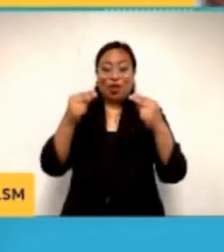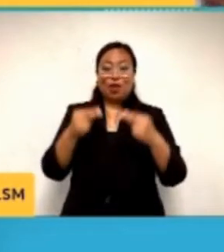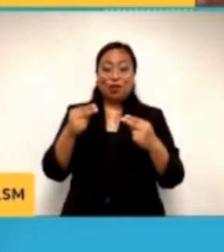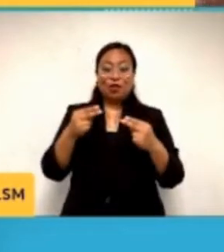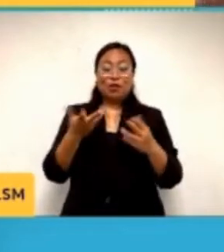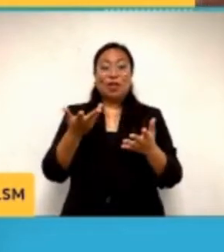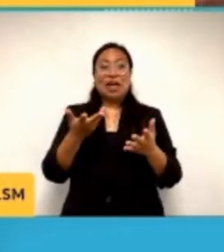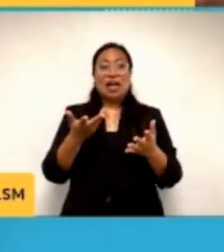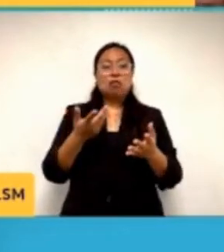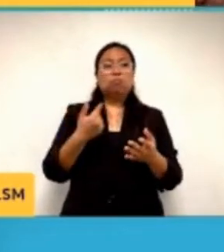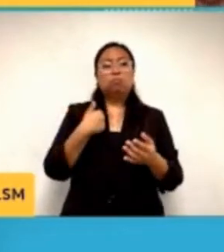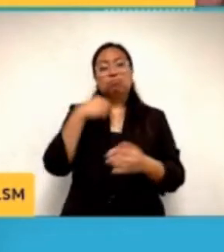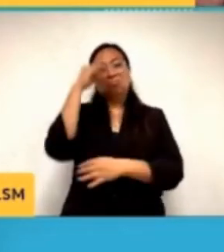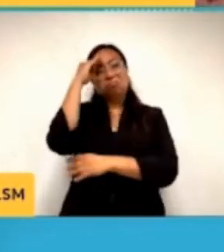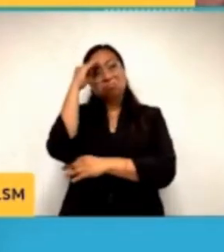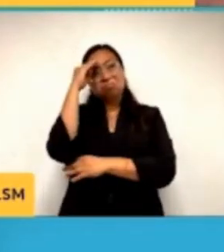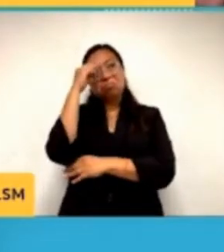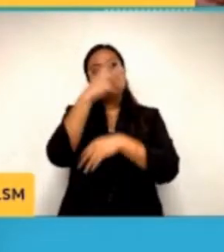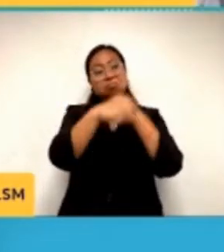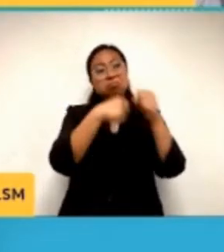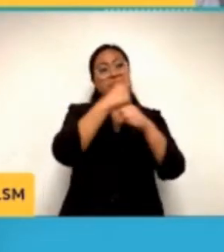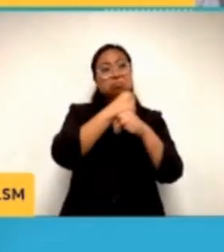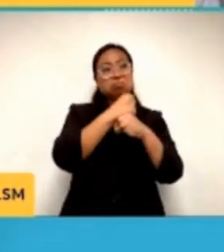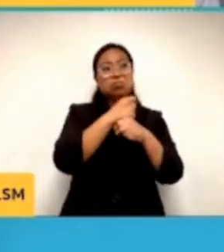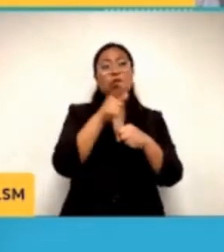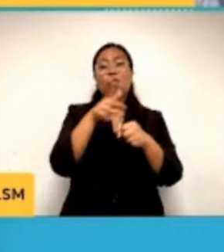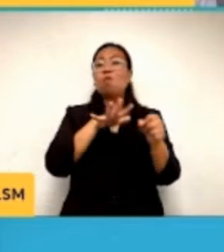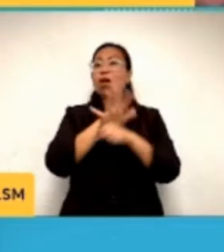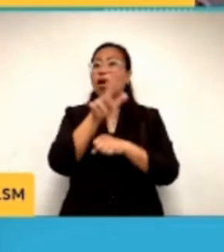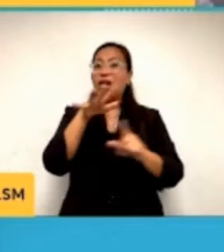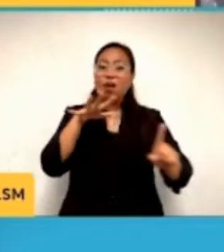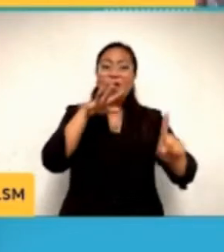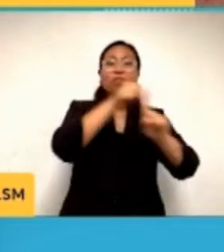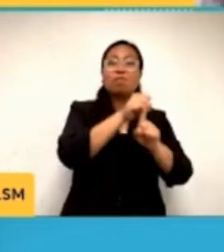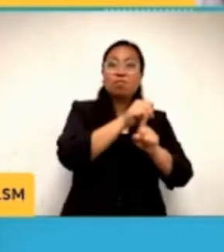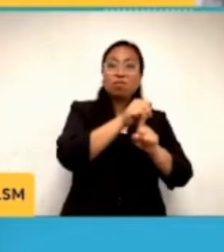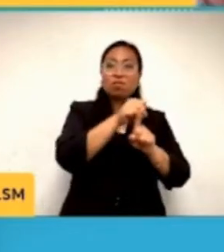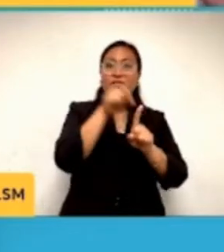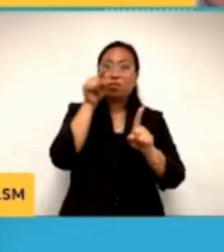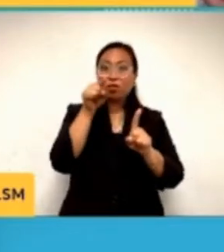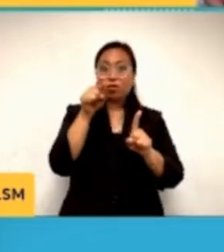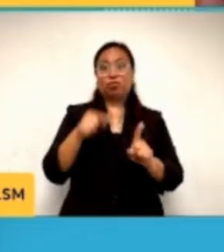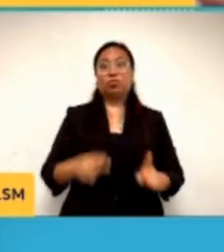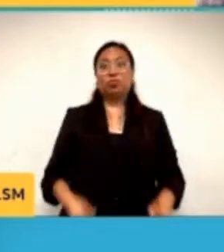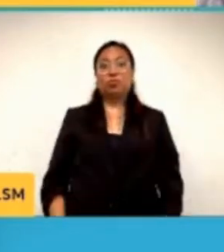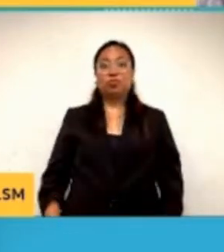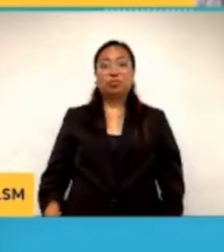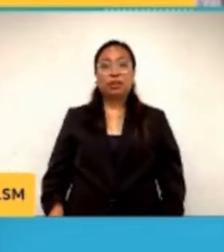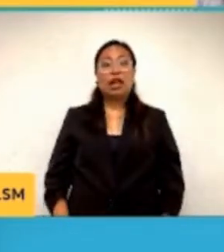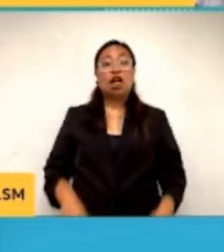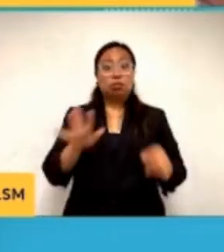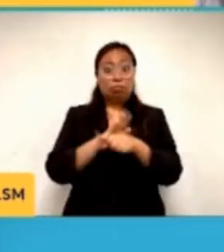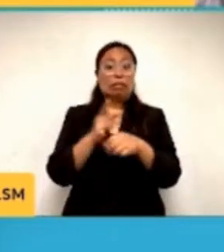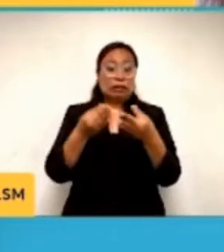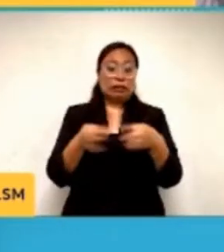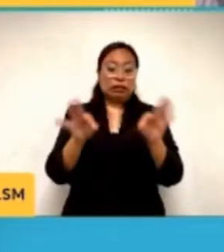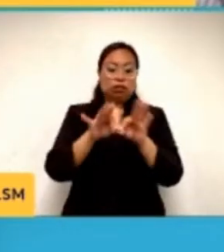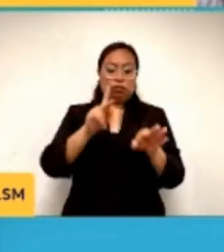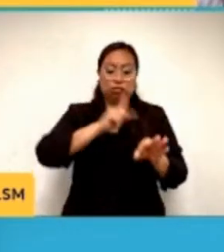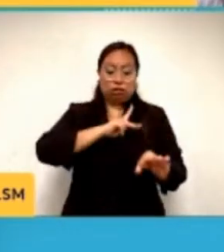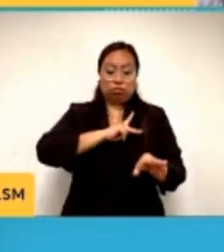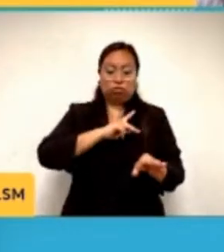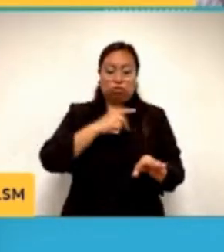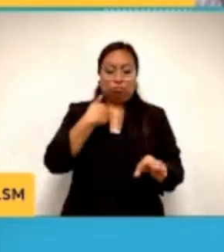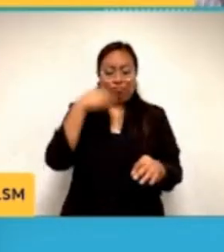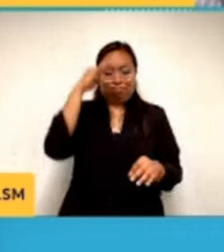Platícame qué quieres hacer en los próximos 2 años. Porque es importante tener un enfoque que nos permita mapear